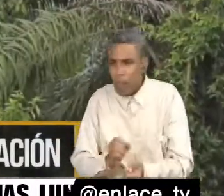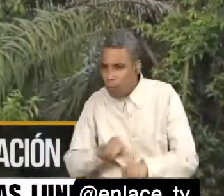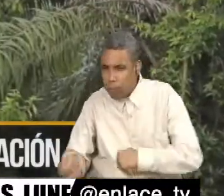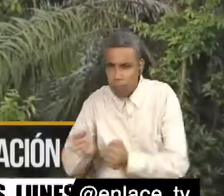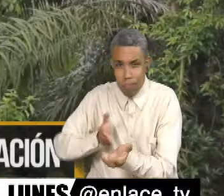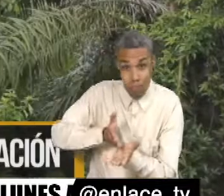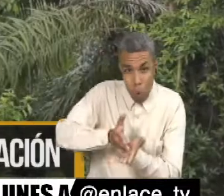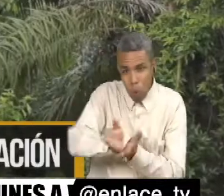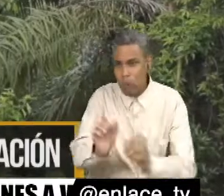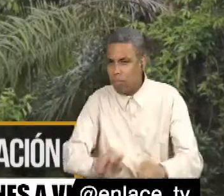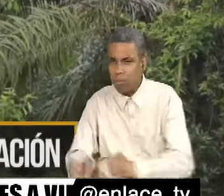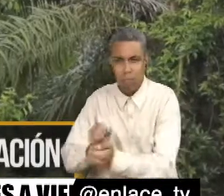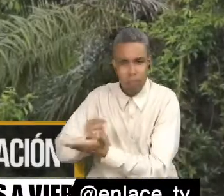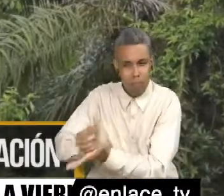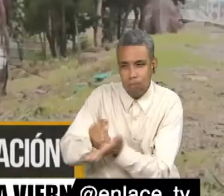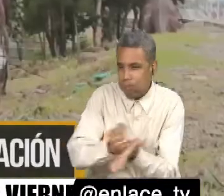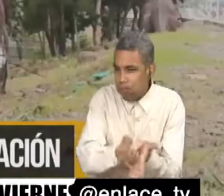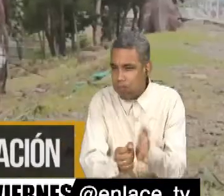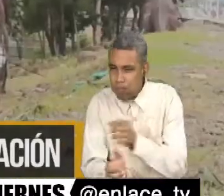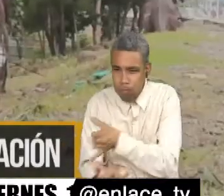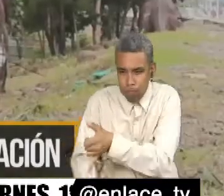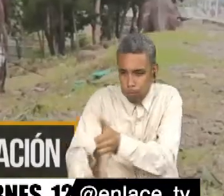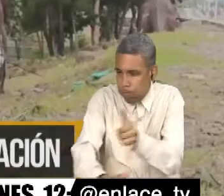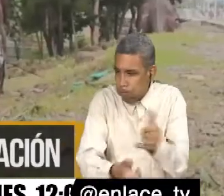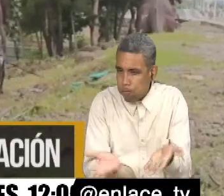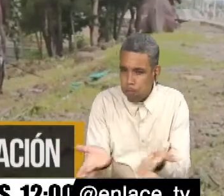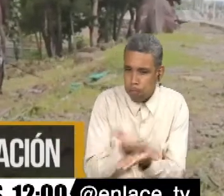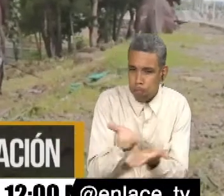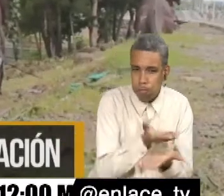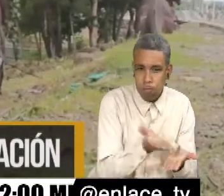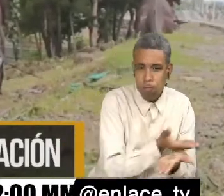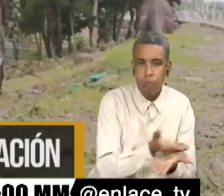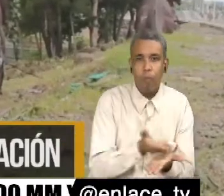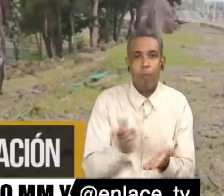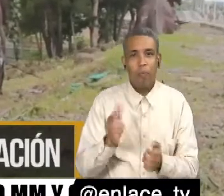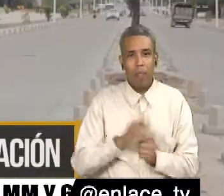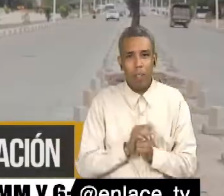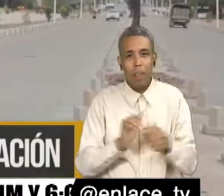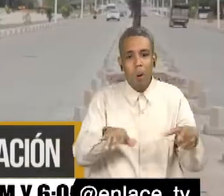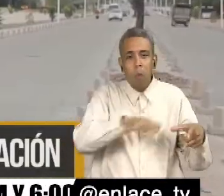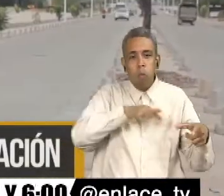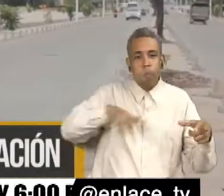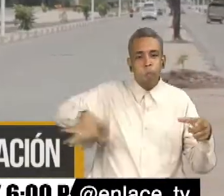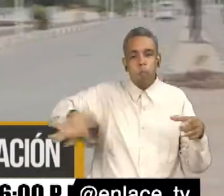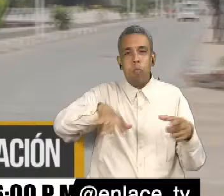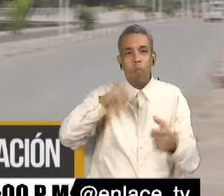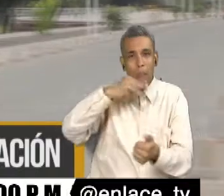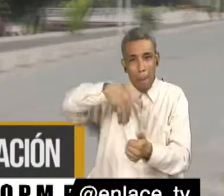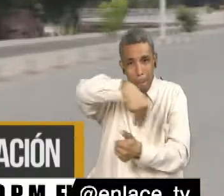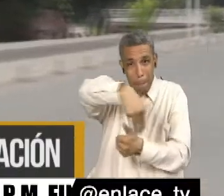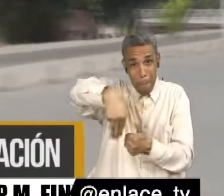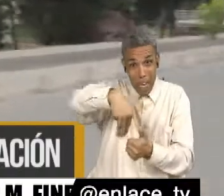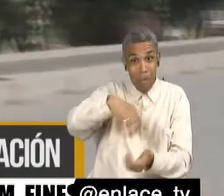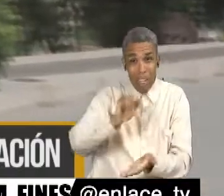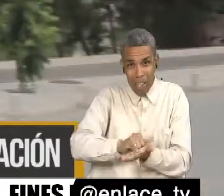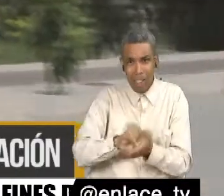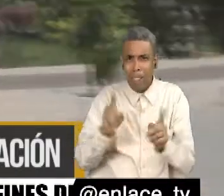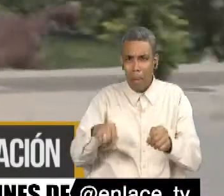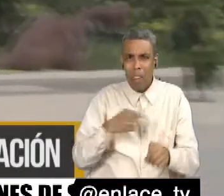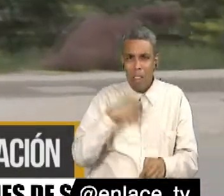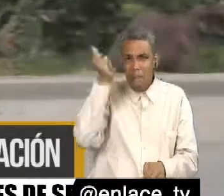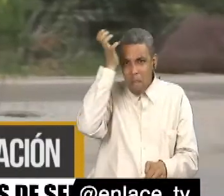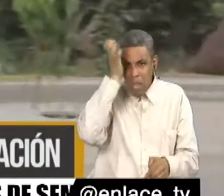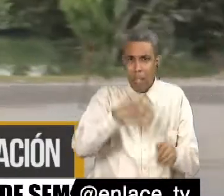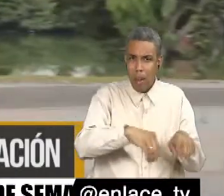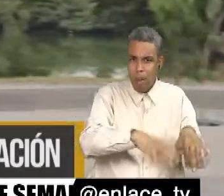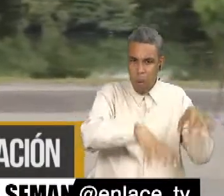Vivero de la Secretaría de Infraestructura, se han despejado las áreas aledañas a la Ciénaga Miramar, se han recogido escombros y posteriormente